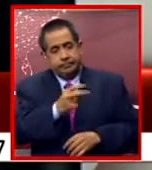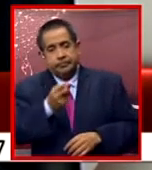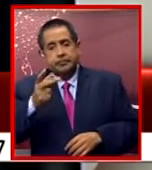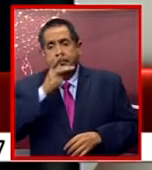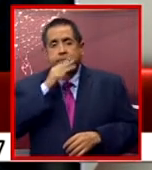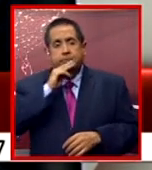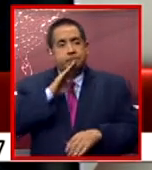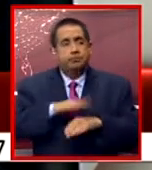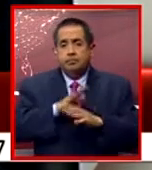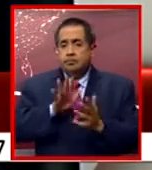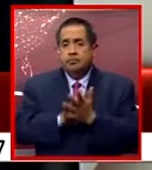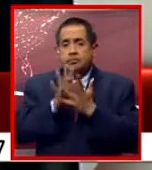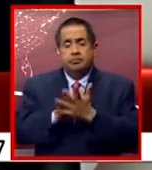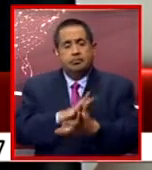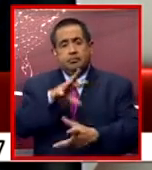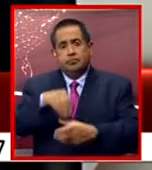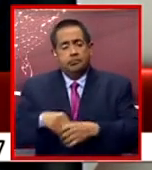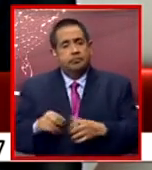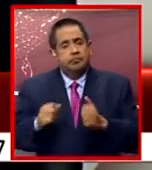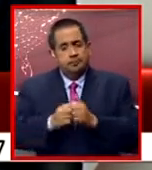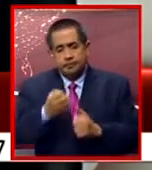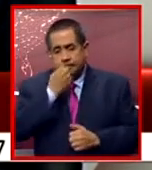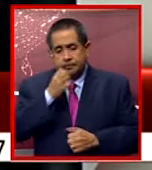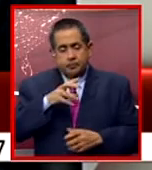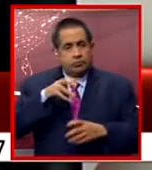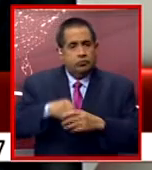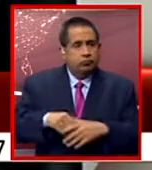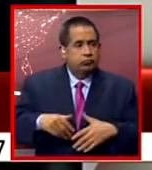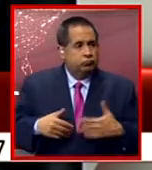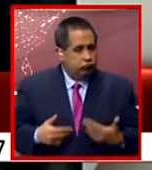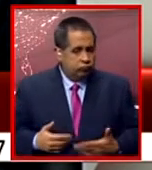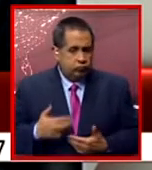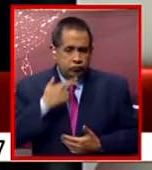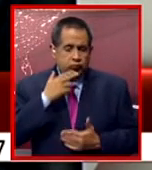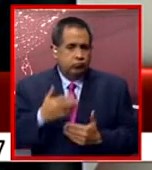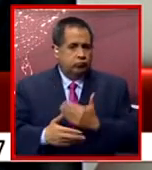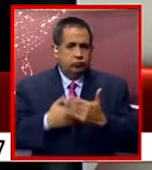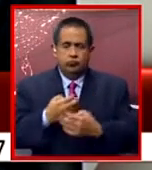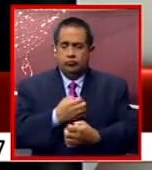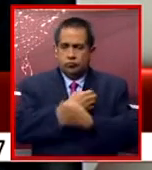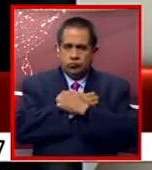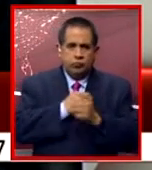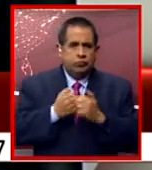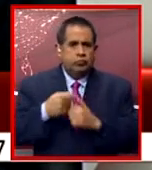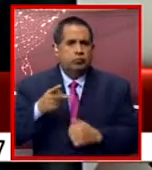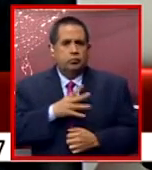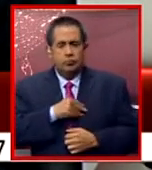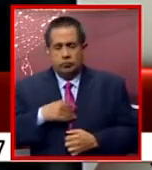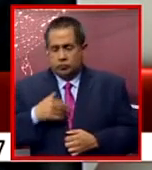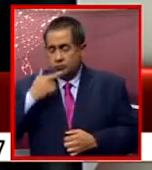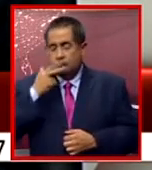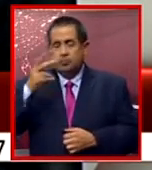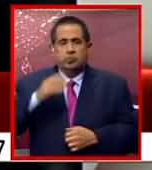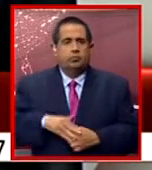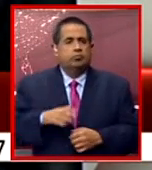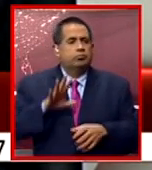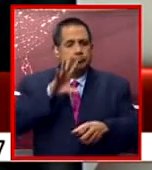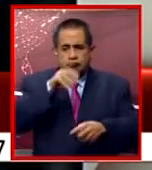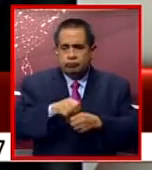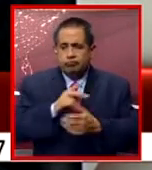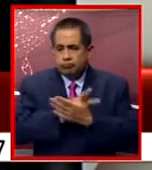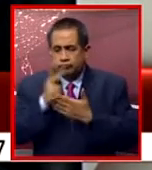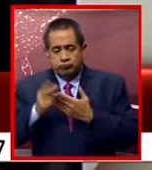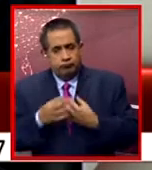cada vez se incorporan más y se preocupan más por el proceso de educación de sus hijos, que se involucran en programas